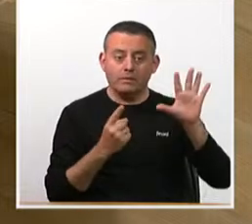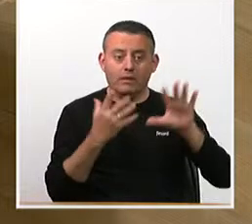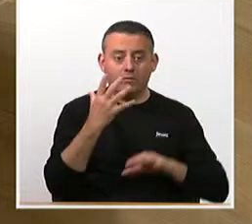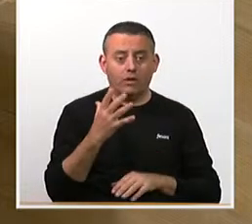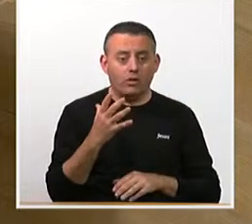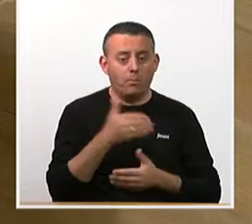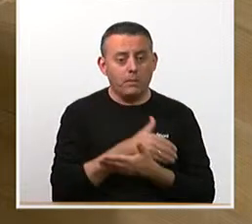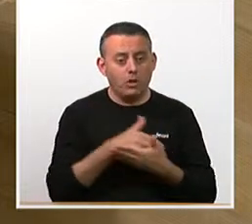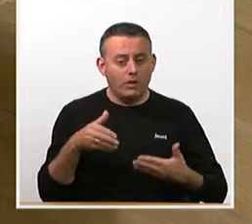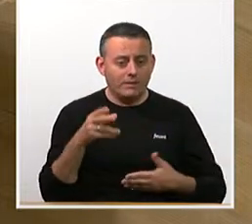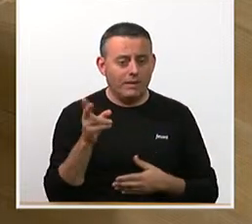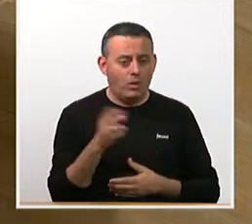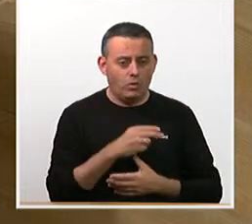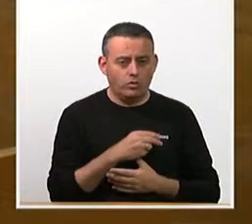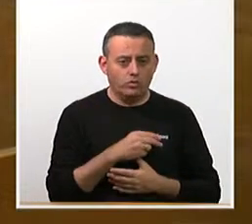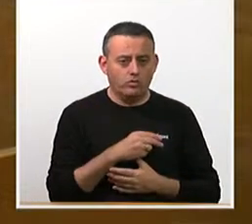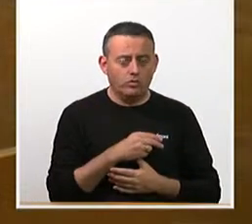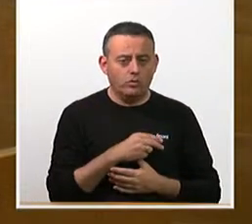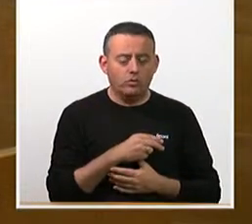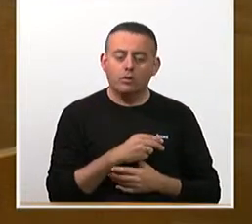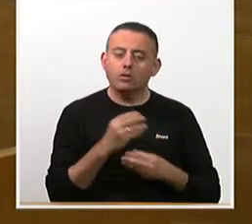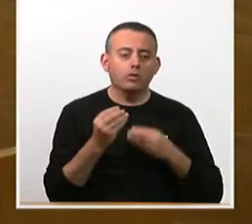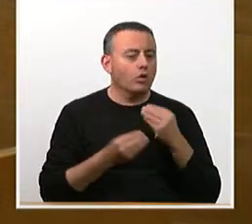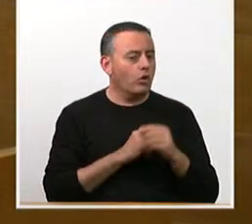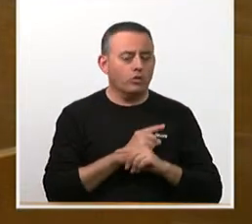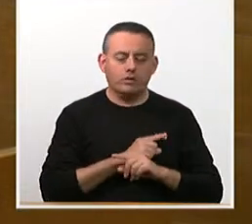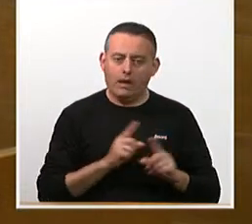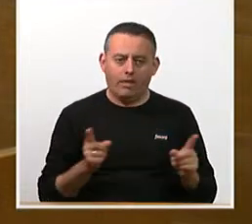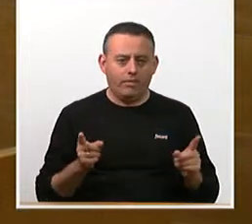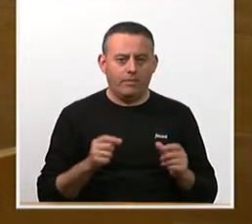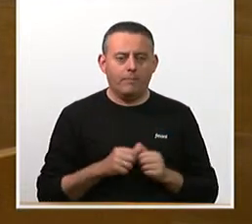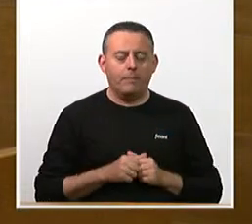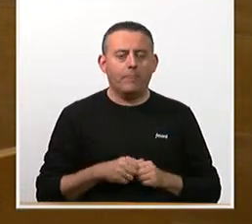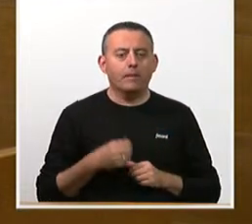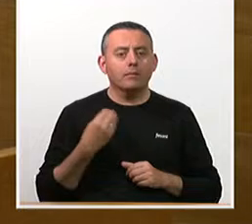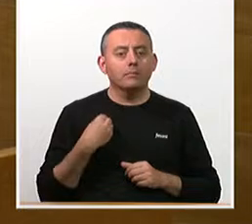en que no eser en la